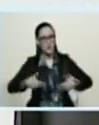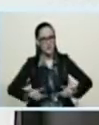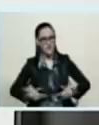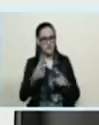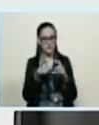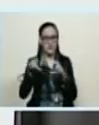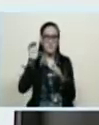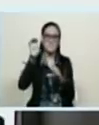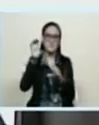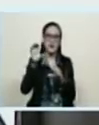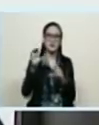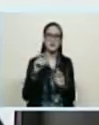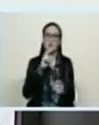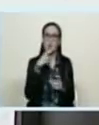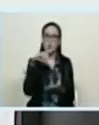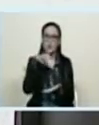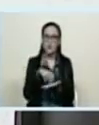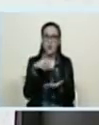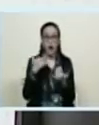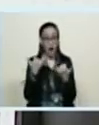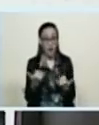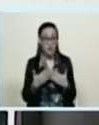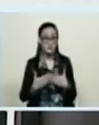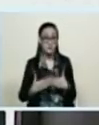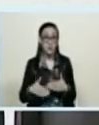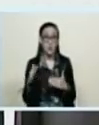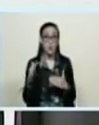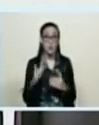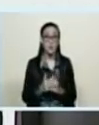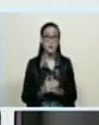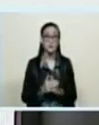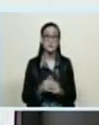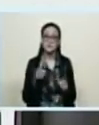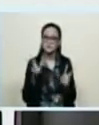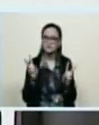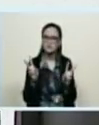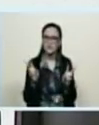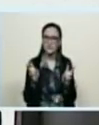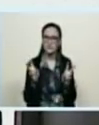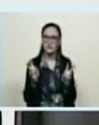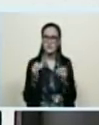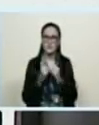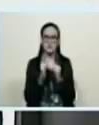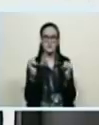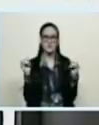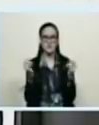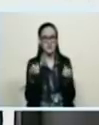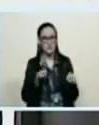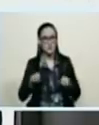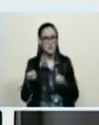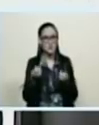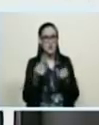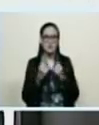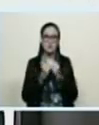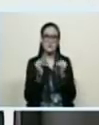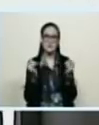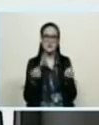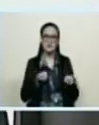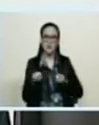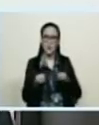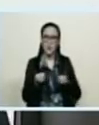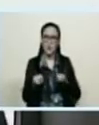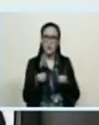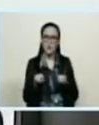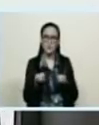del carnet de la patria, del código BQR, y ahora este salto que tiene mucho que ver con la independencia financiera, con la independencia